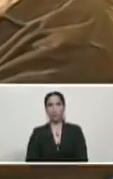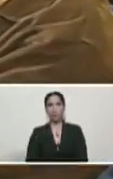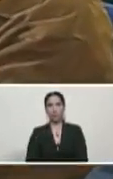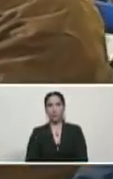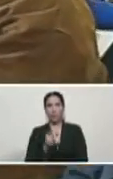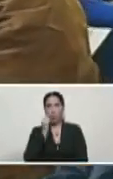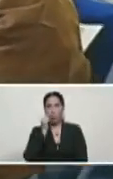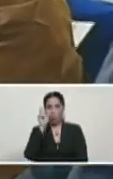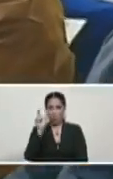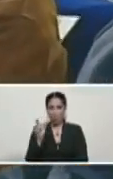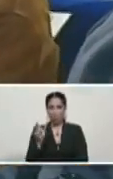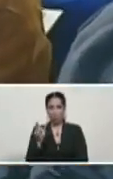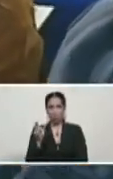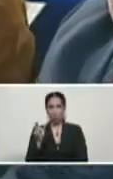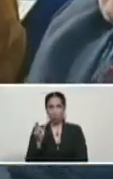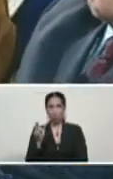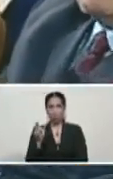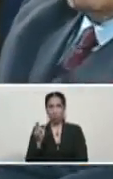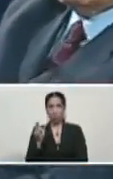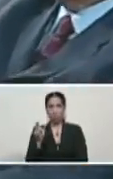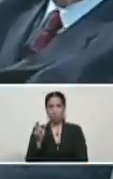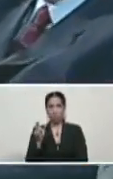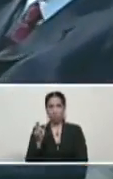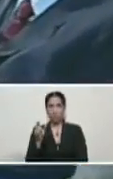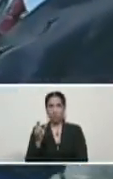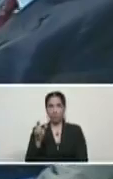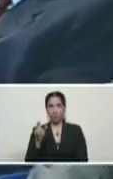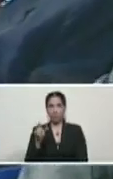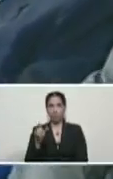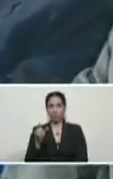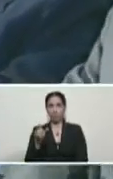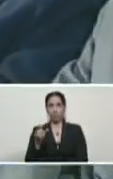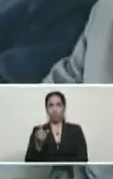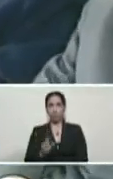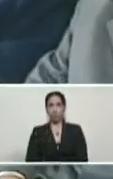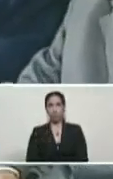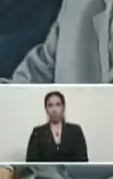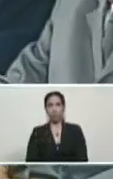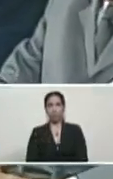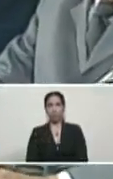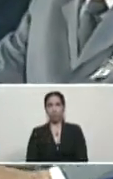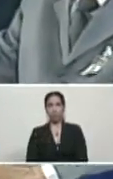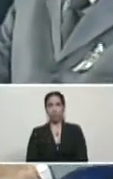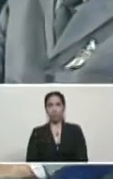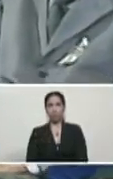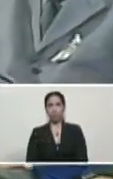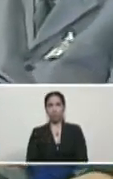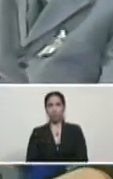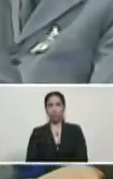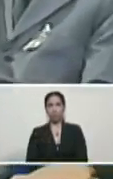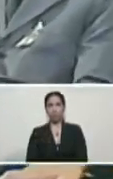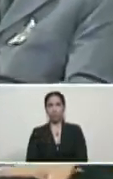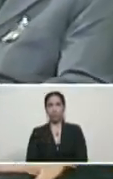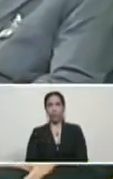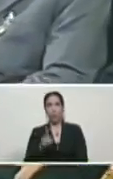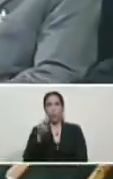Argenis Méndez, Olman Jesús Botello y Luis Peñalver